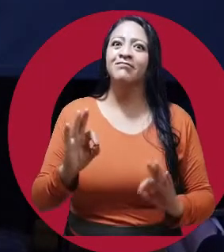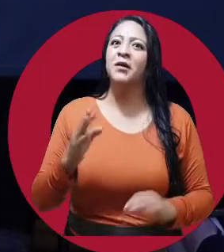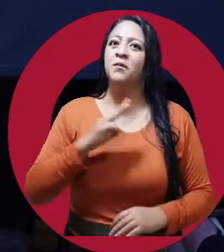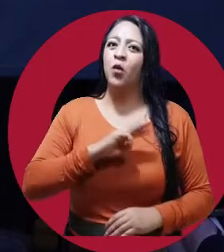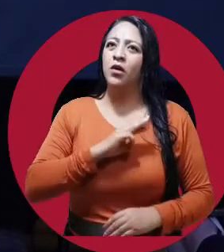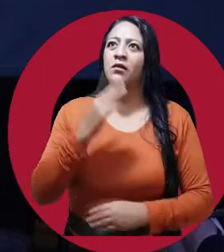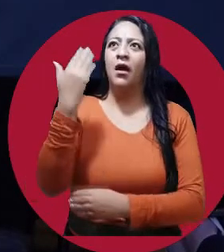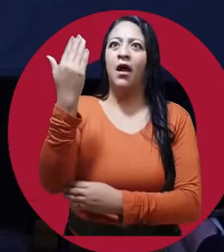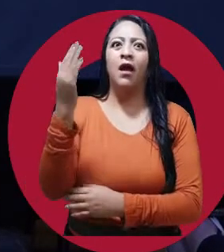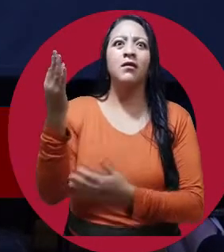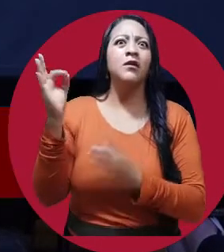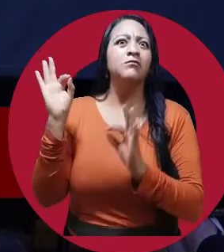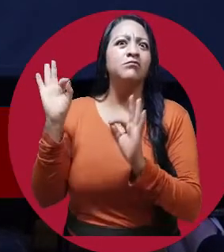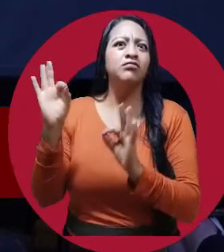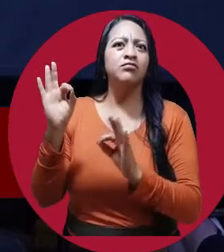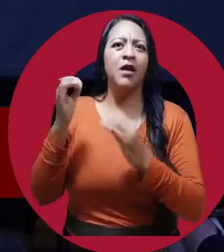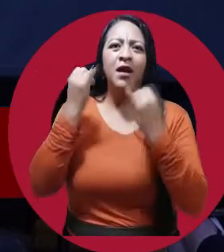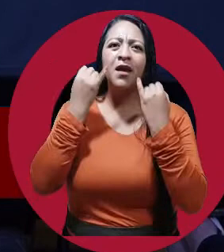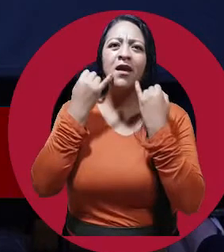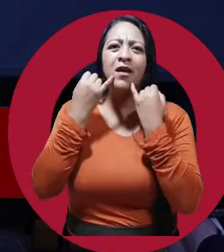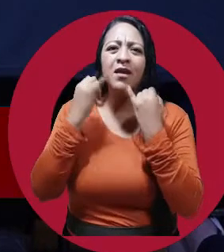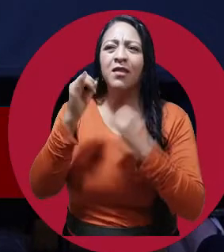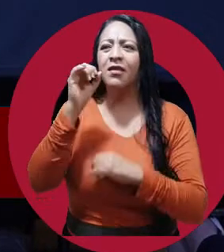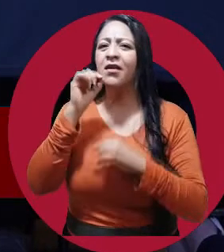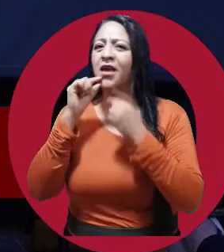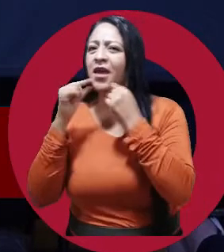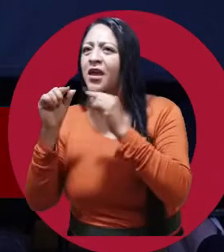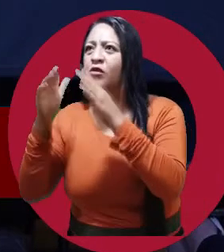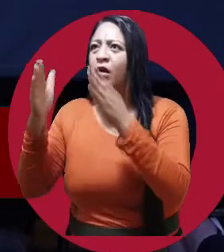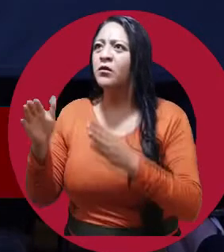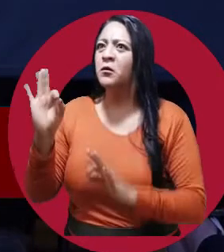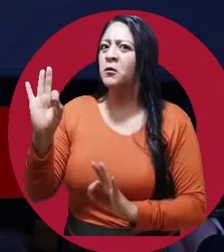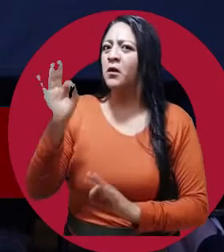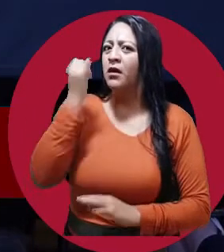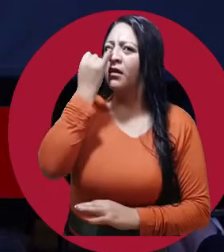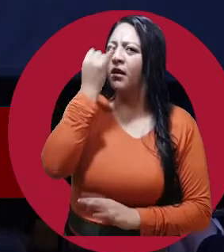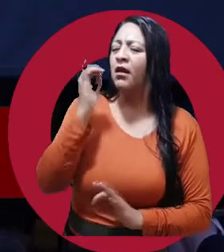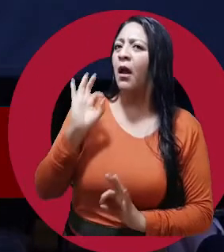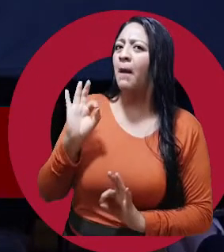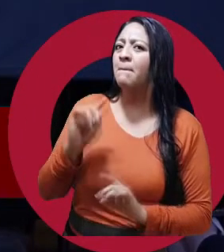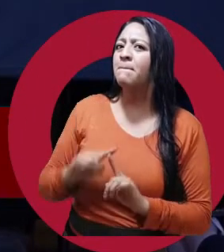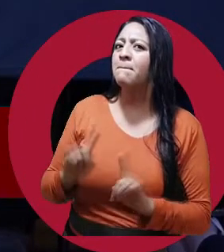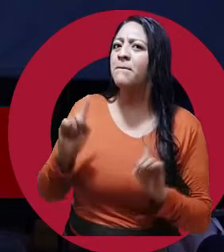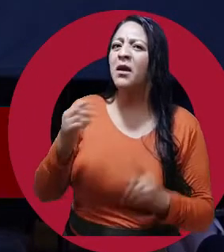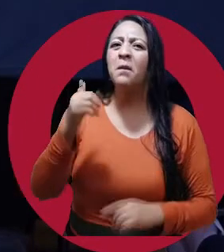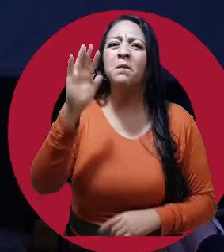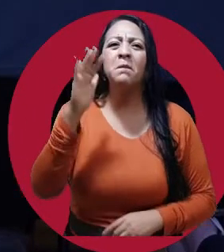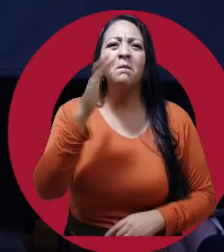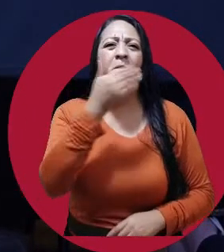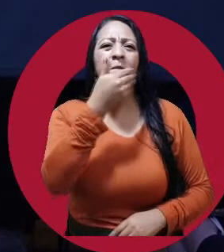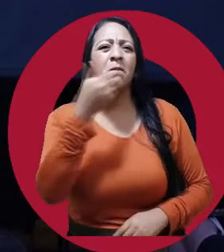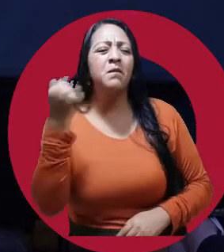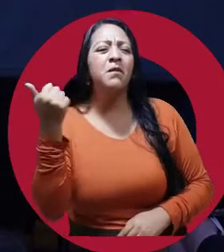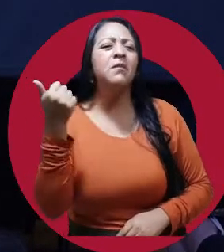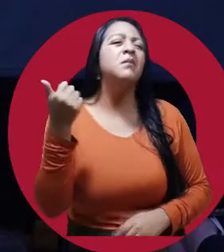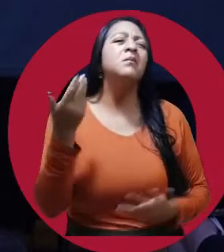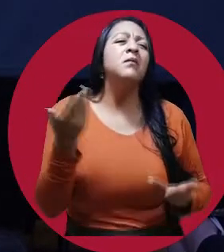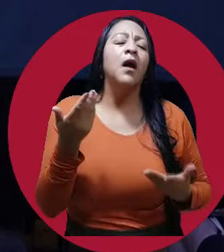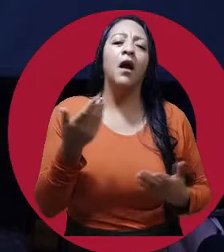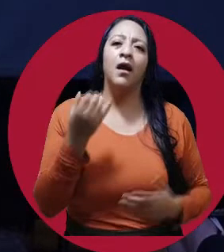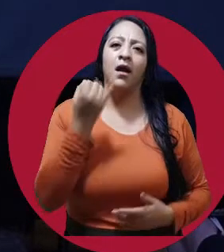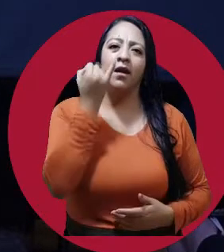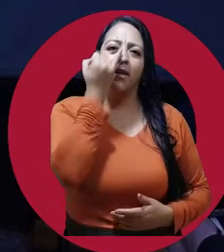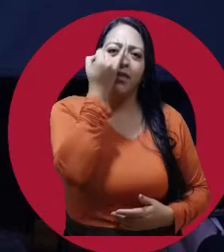un alcalde quichua. Sin embargo, pienso que es mejor cuando las tomas de decisiones de las personas